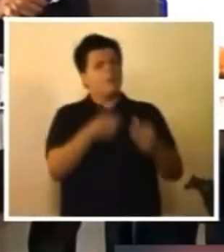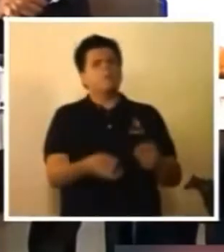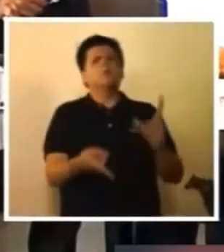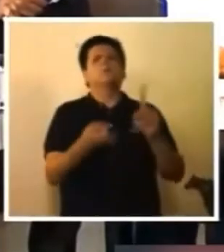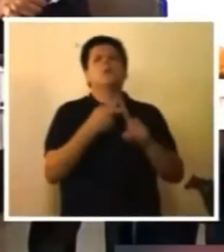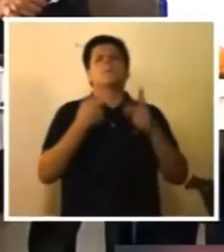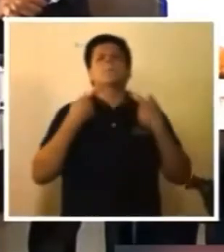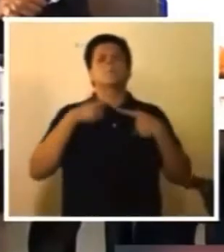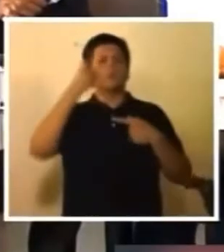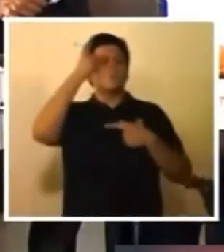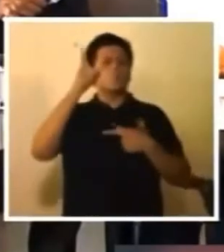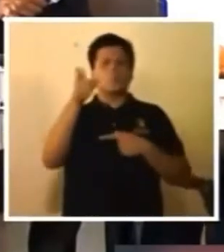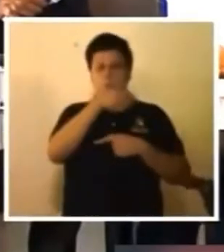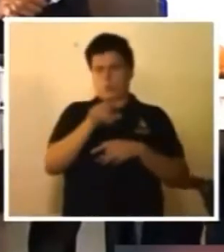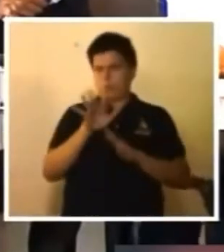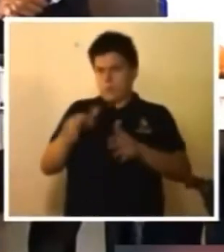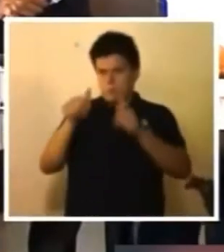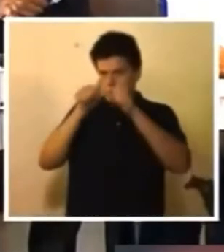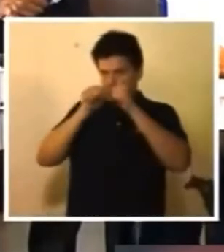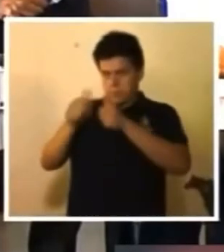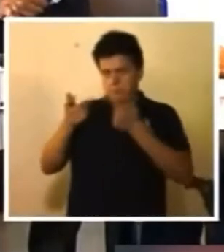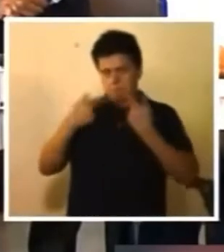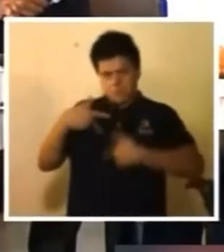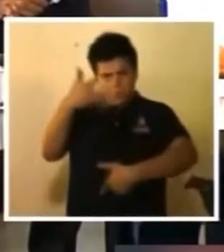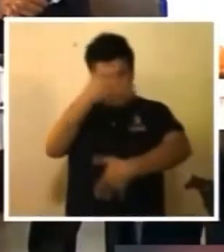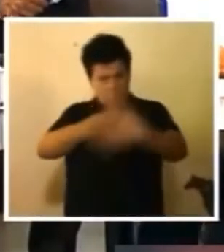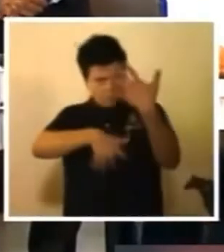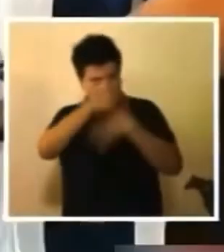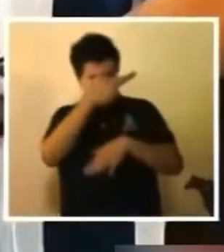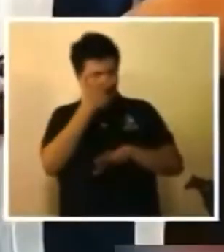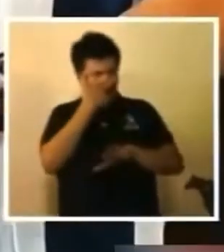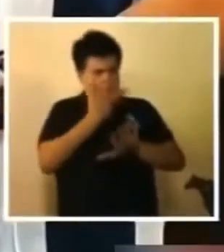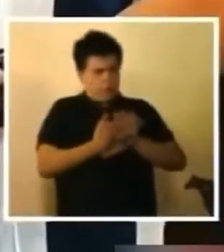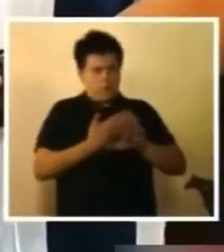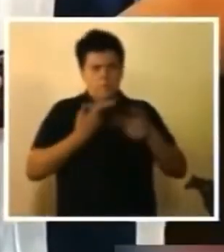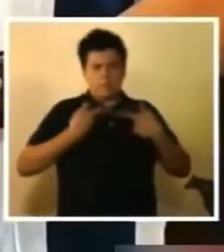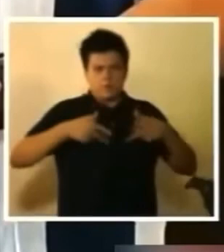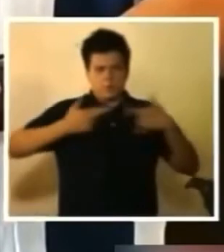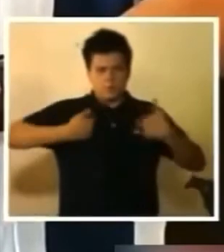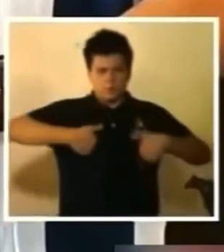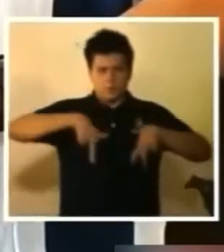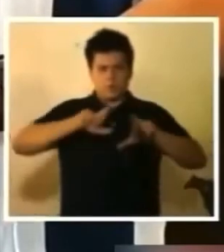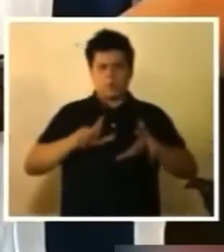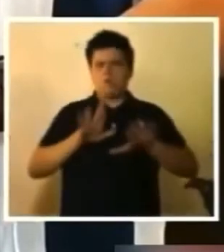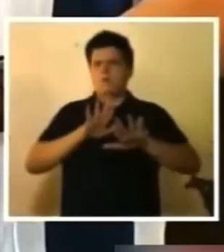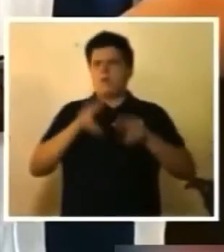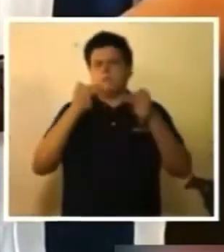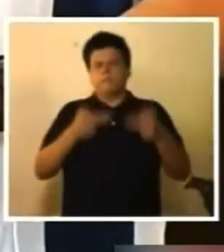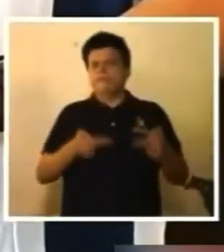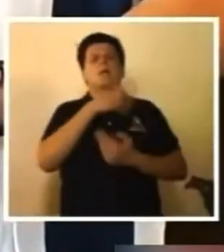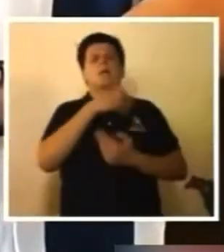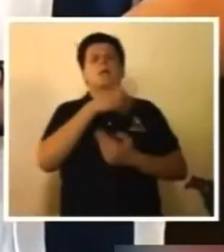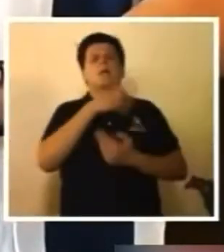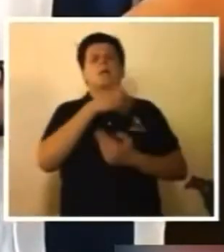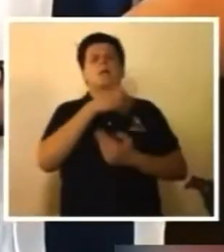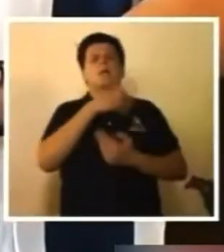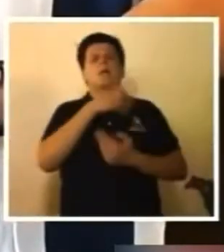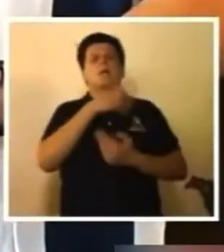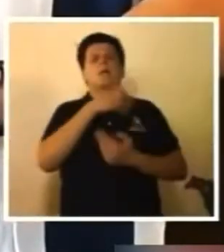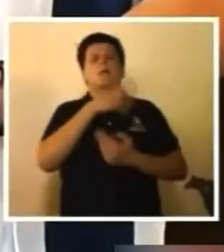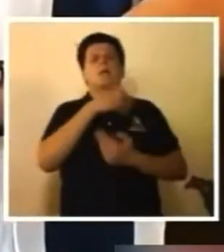mismos voz de sus representantes y de sus de sus negocios que están